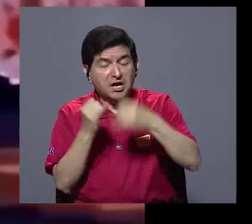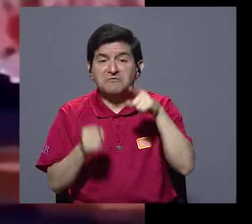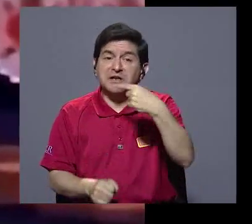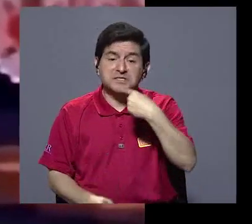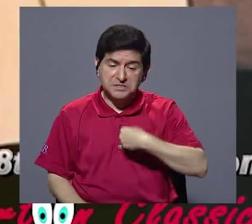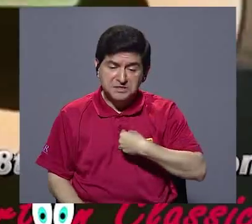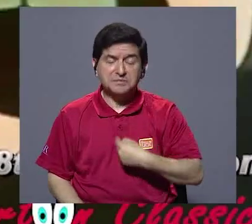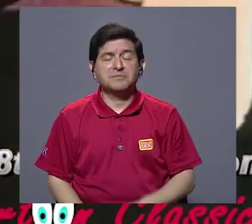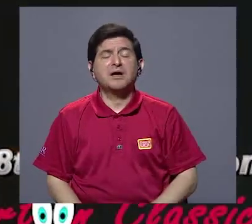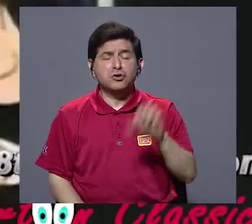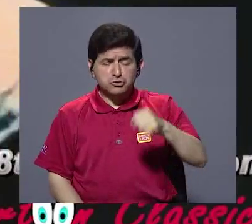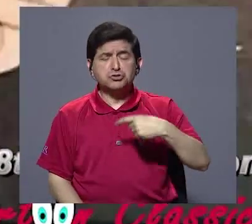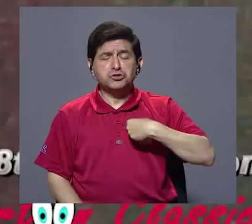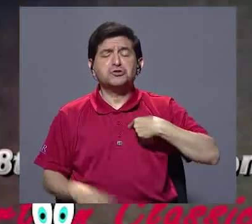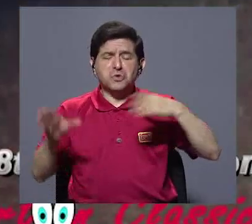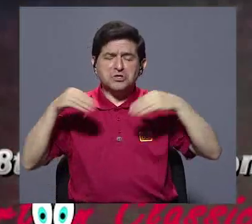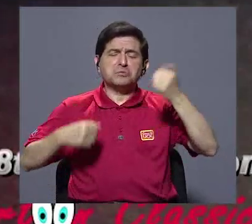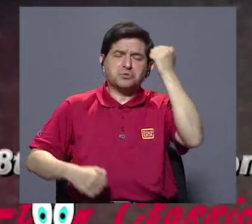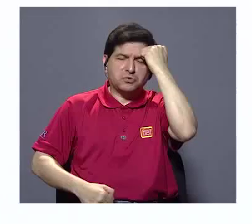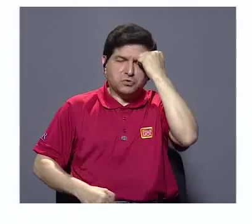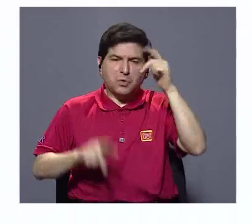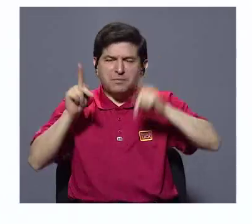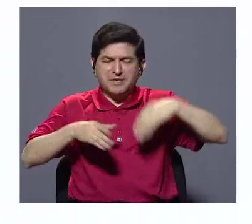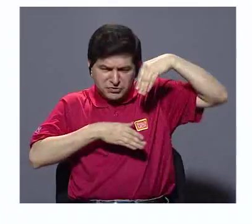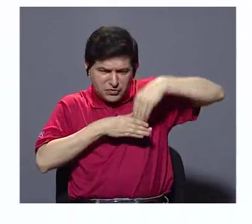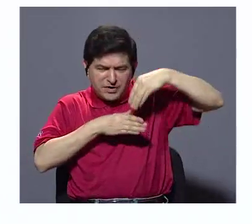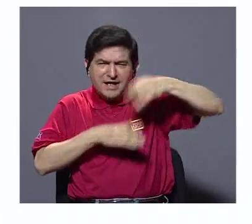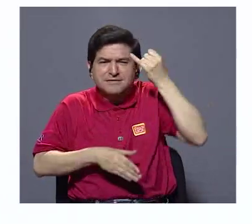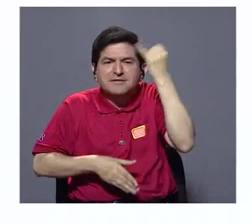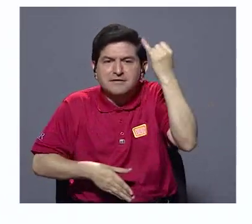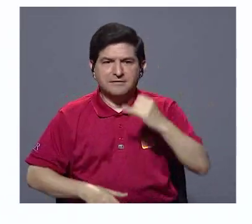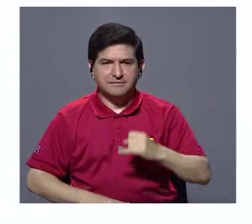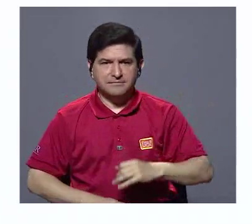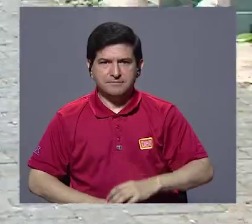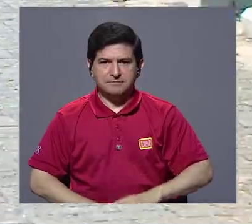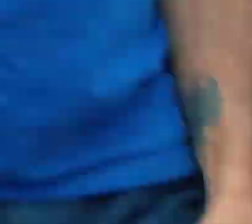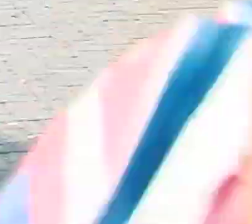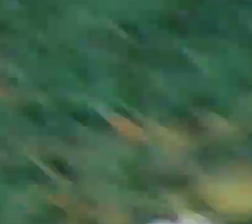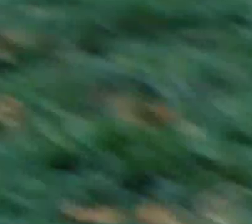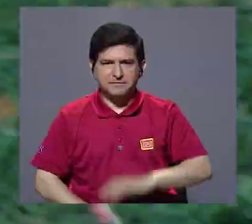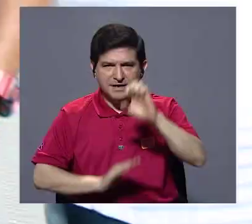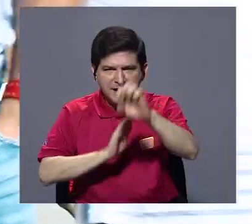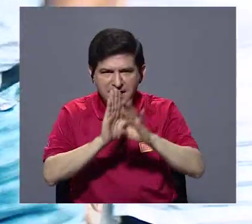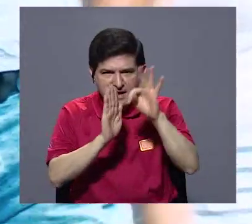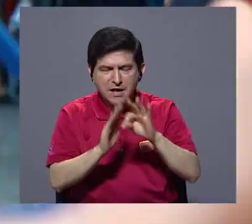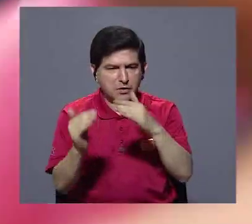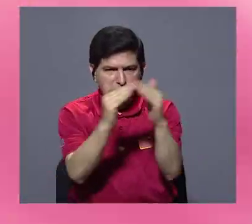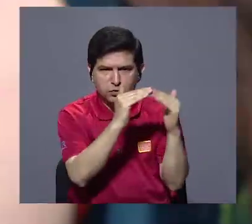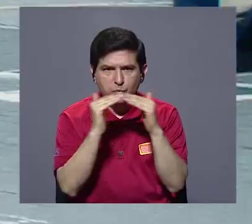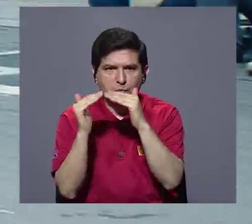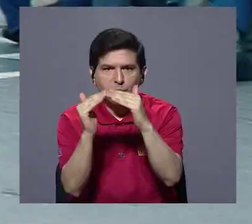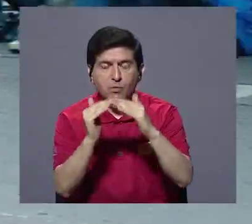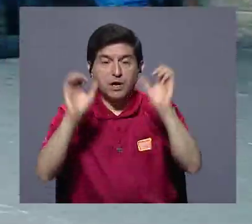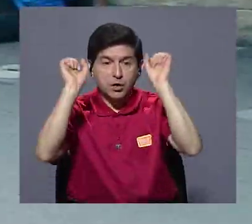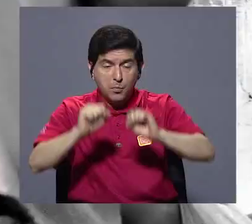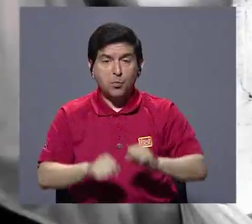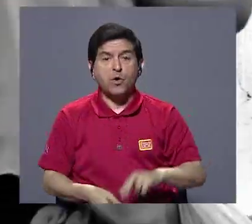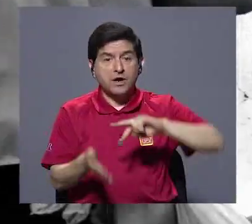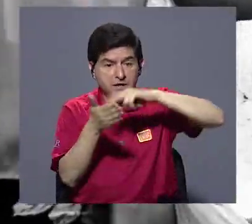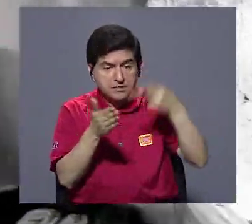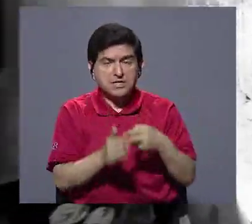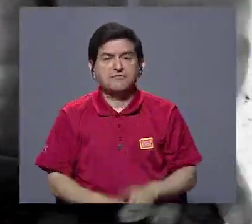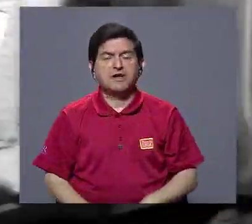un momento que usted va a decir, sí, soy tonto. Ahora la gente interioriza eso. La estigmatización de ciertas poblaciones